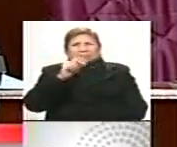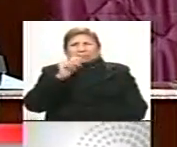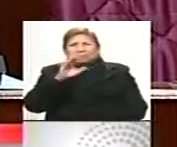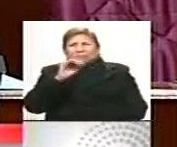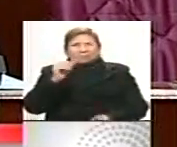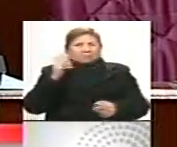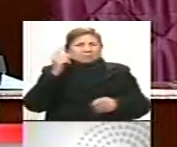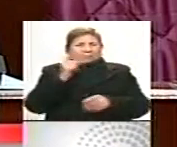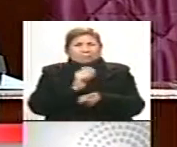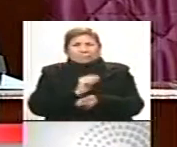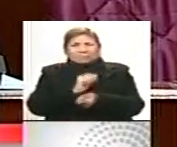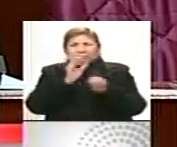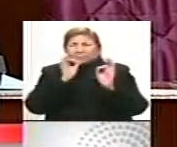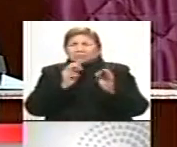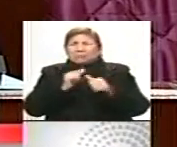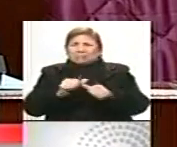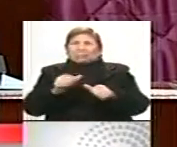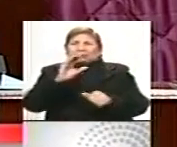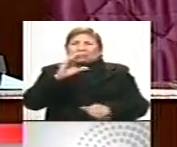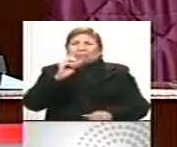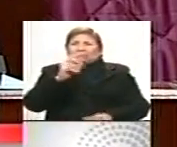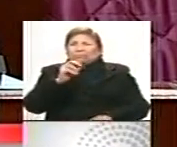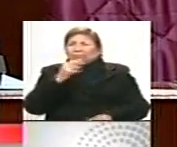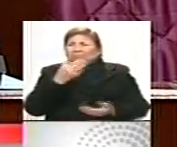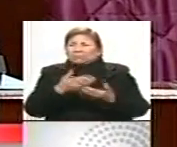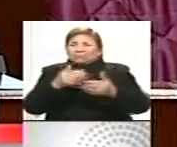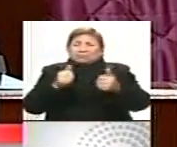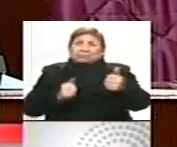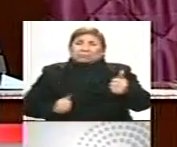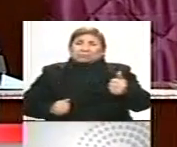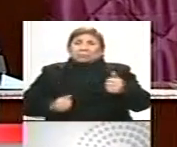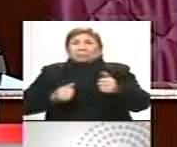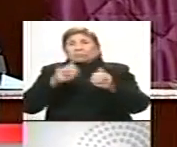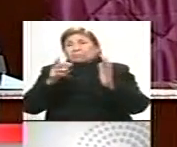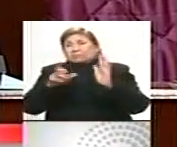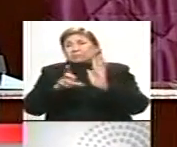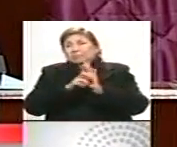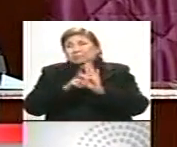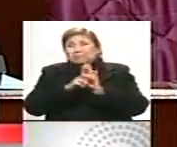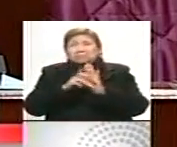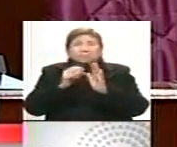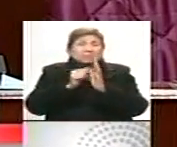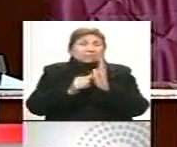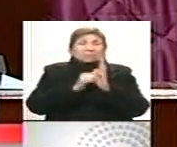sentencia condenatoria, o sea, ahí lo retrotraen en el punto 7 a acusación fiscal.